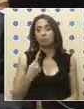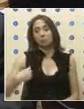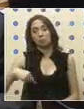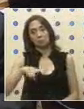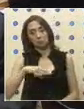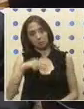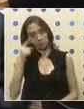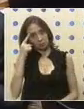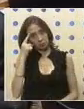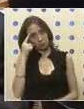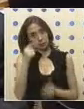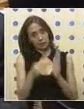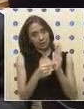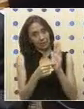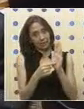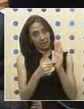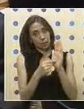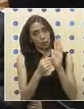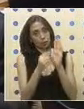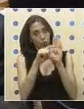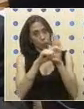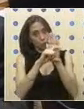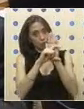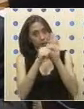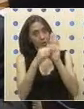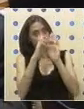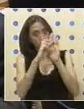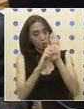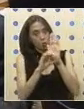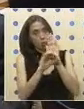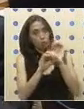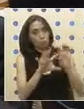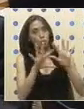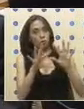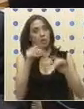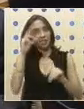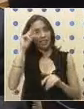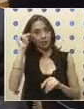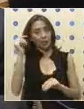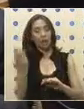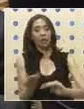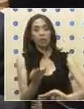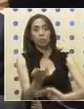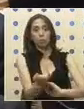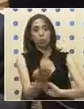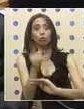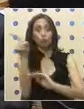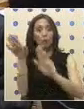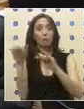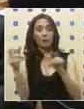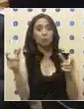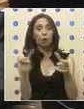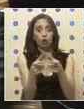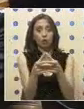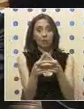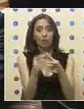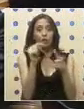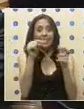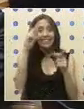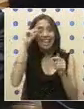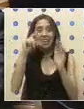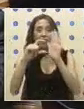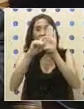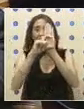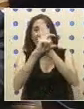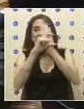Presidente, que este capítulo es quizás de los más notables, que contó con la activa, es más, fue una iniciativa propuesta por el Consejo, una iniciativa del Consejo,